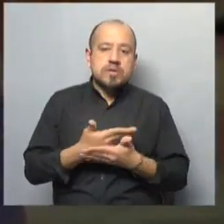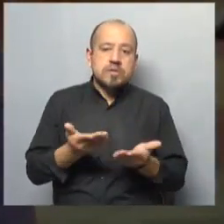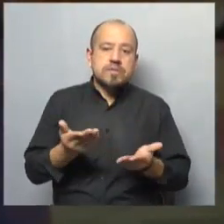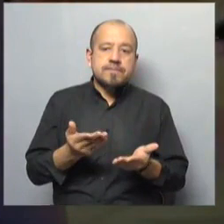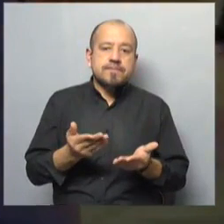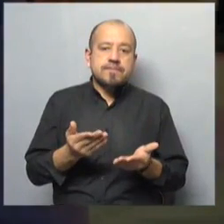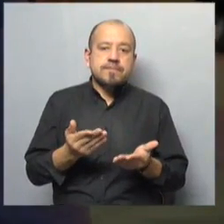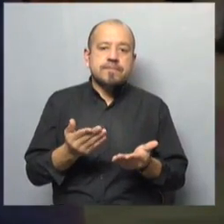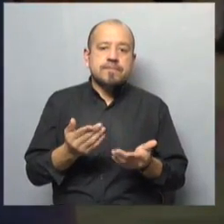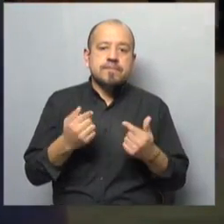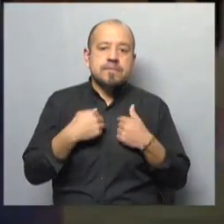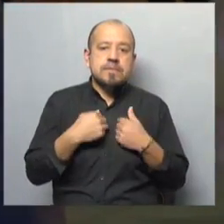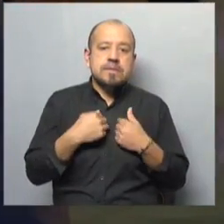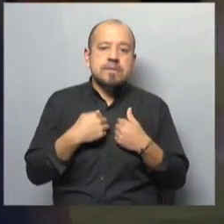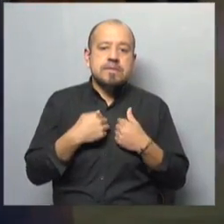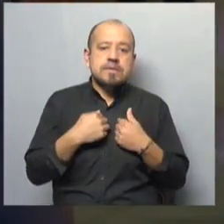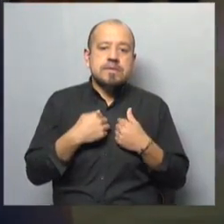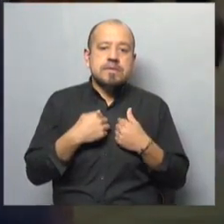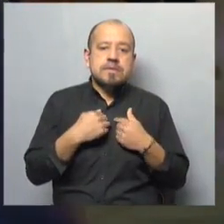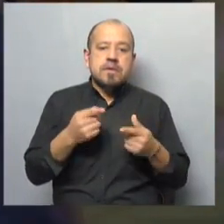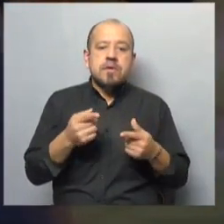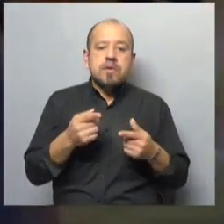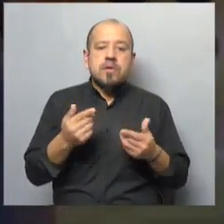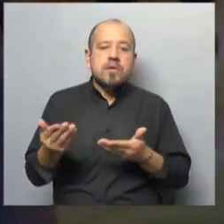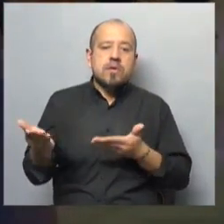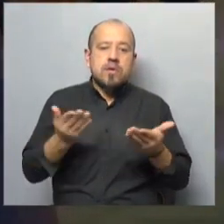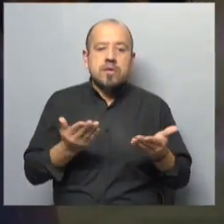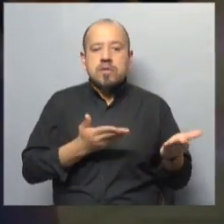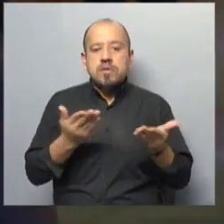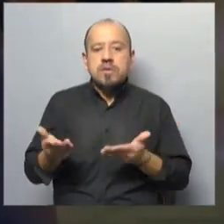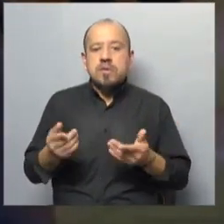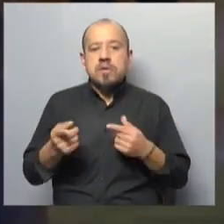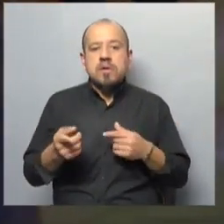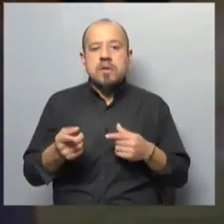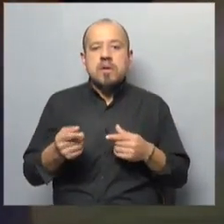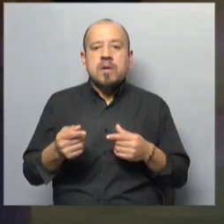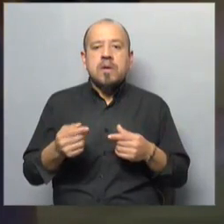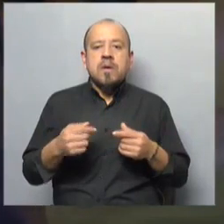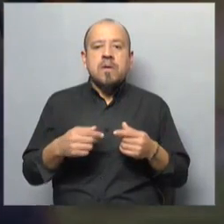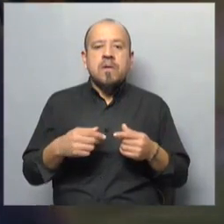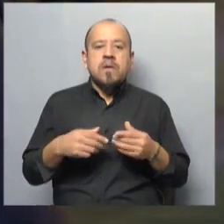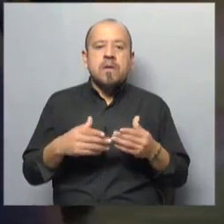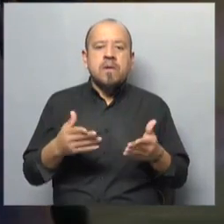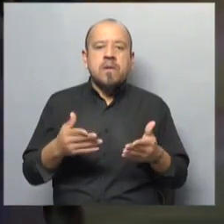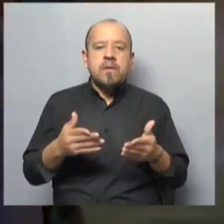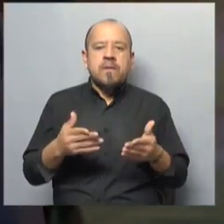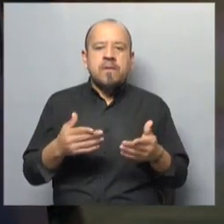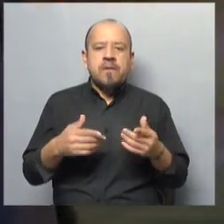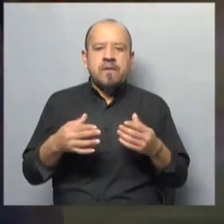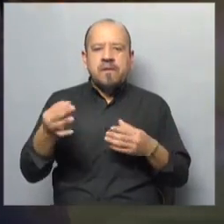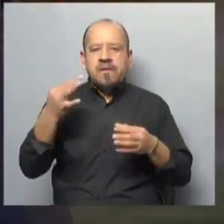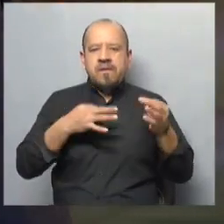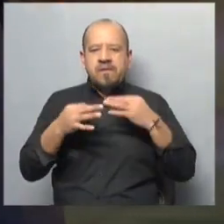que nosotros invitamos a todos los vecinos para que de alguna manera nos